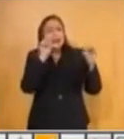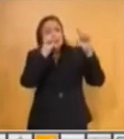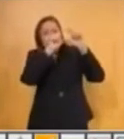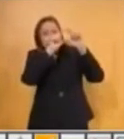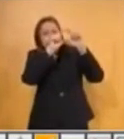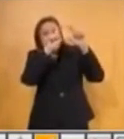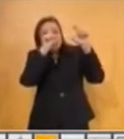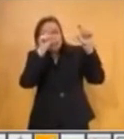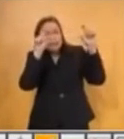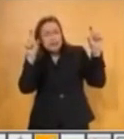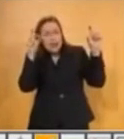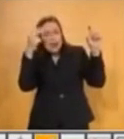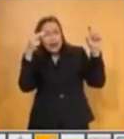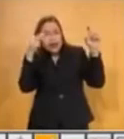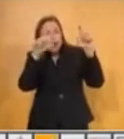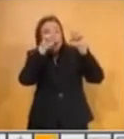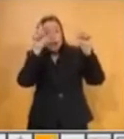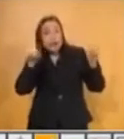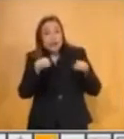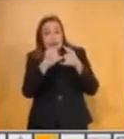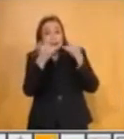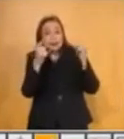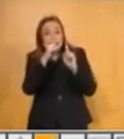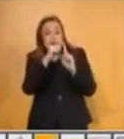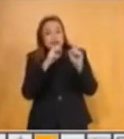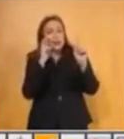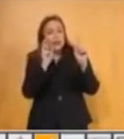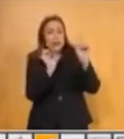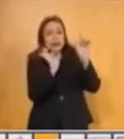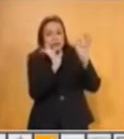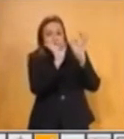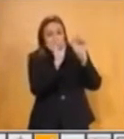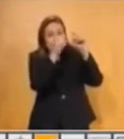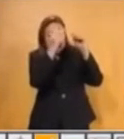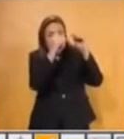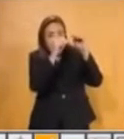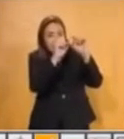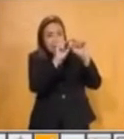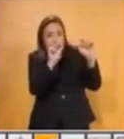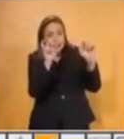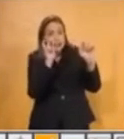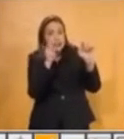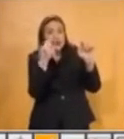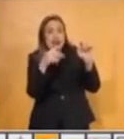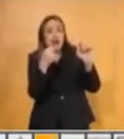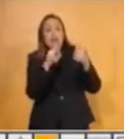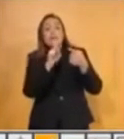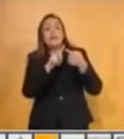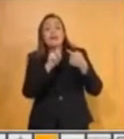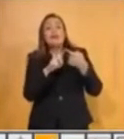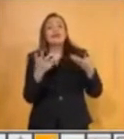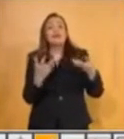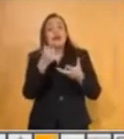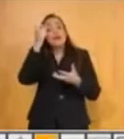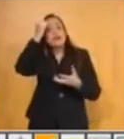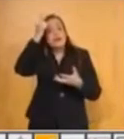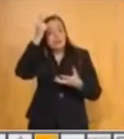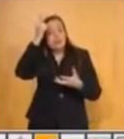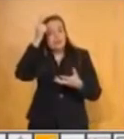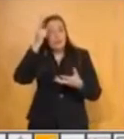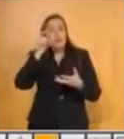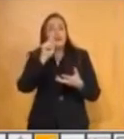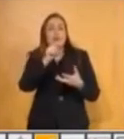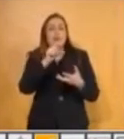más pequeñas, aparece el nombre del ilustrador. Y en el primer panel podemos compartir el título y una